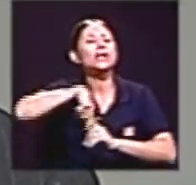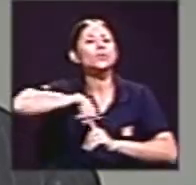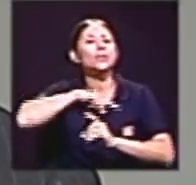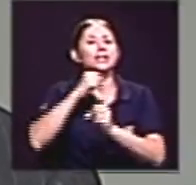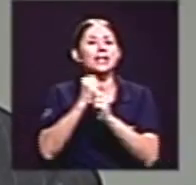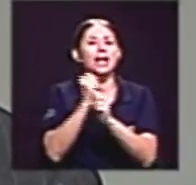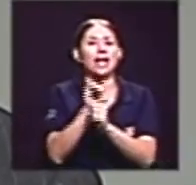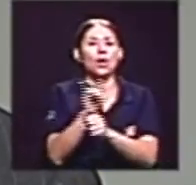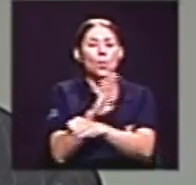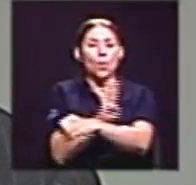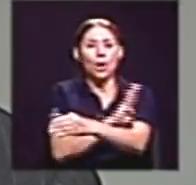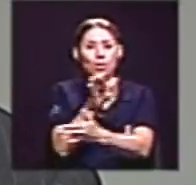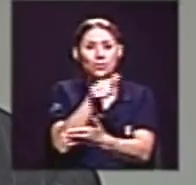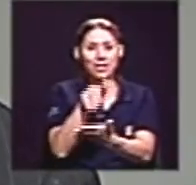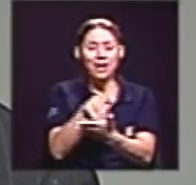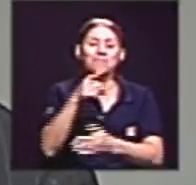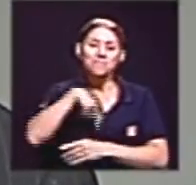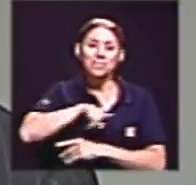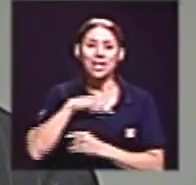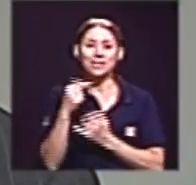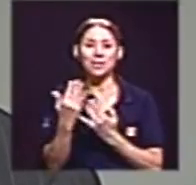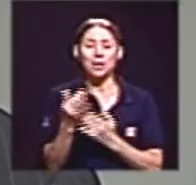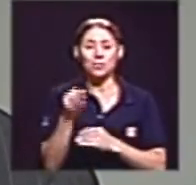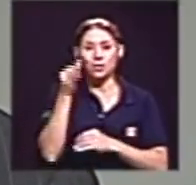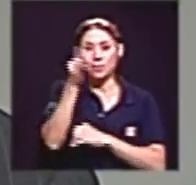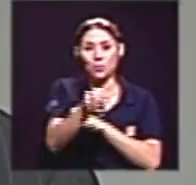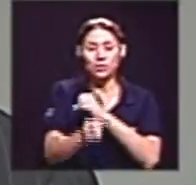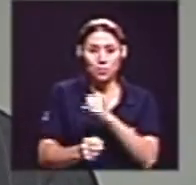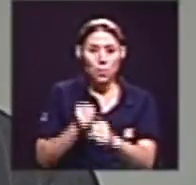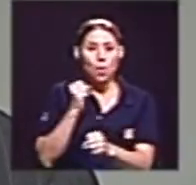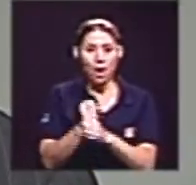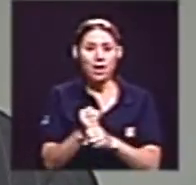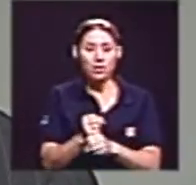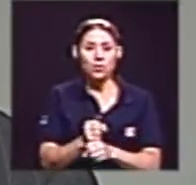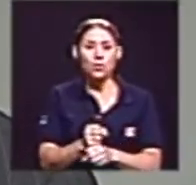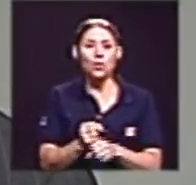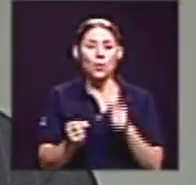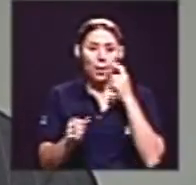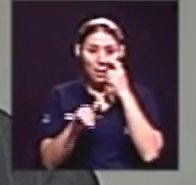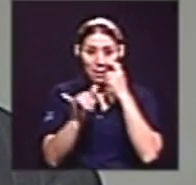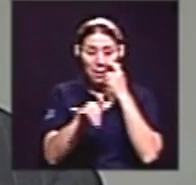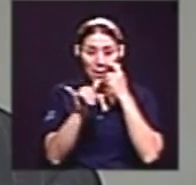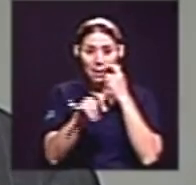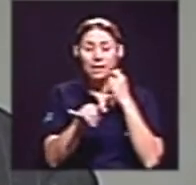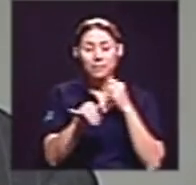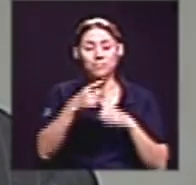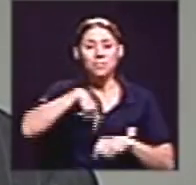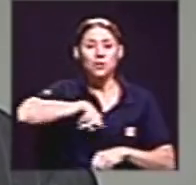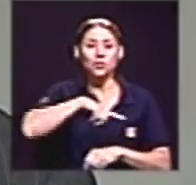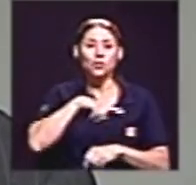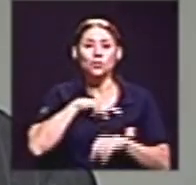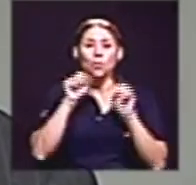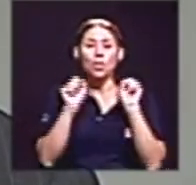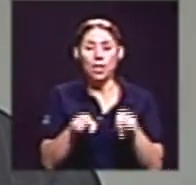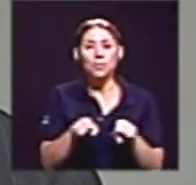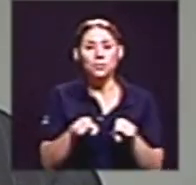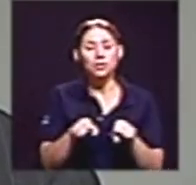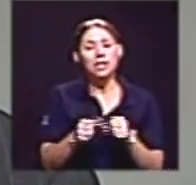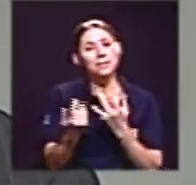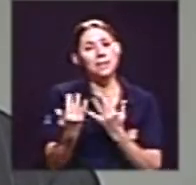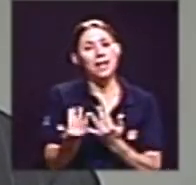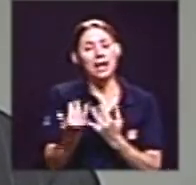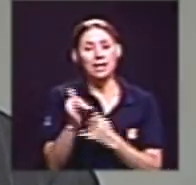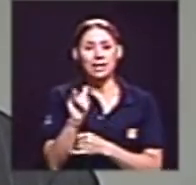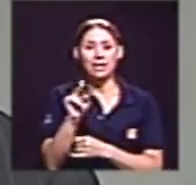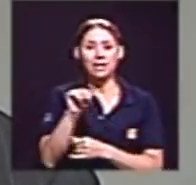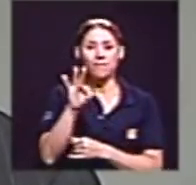Central, nosotros esperaríamos que el año entrante, y así lo tenemos establecido en la revisión del programa macroeconómico, podamos aspirar a inflaciones similares a la de